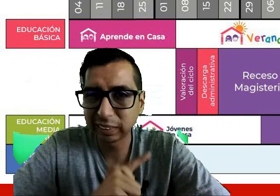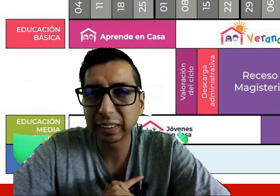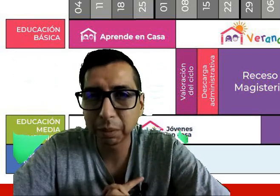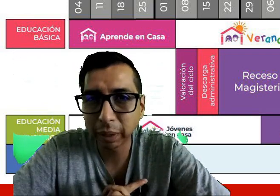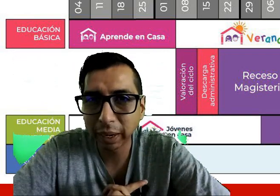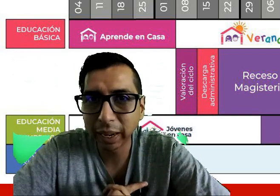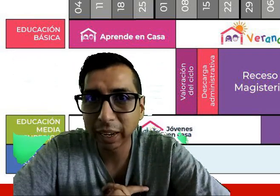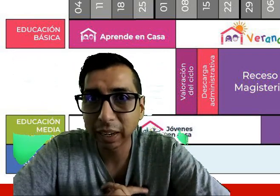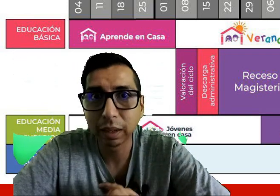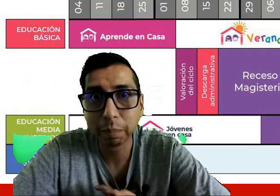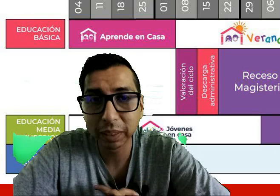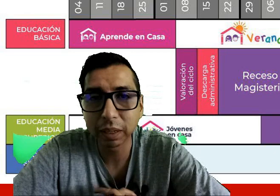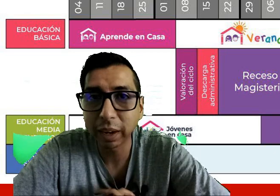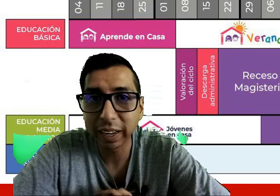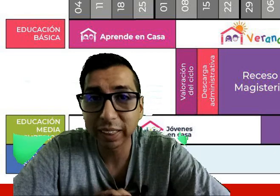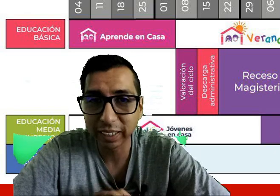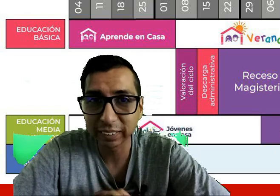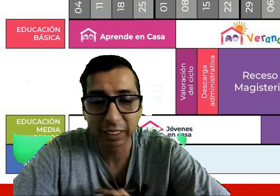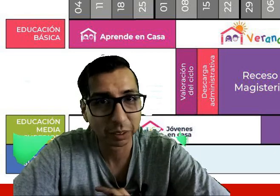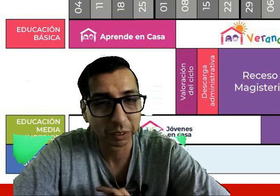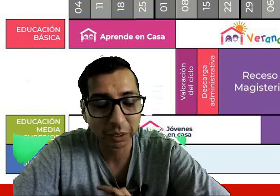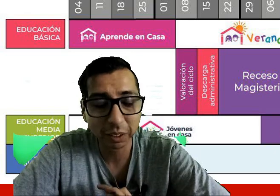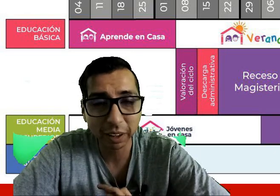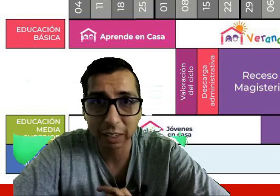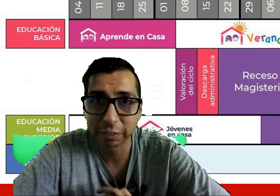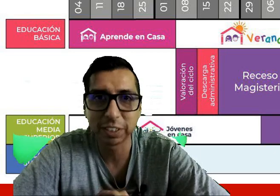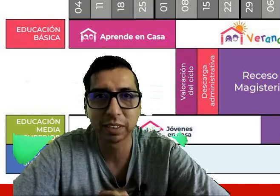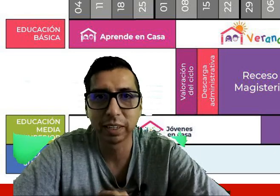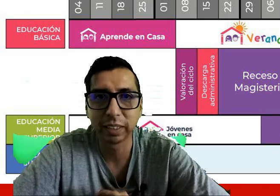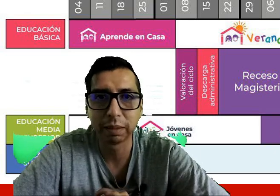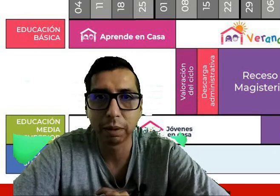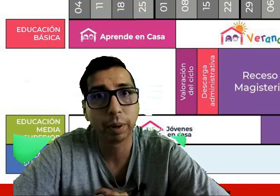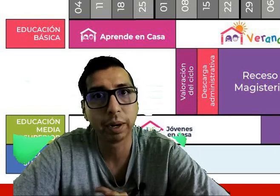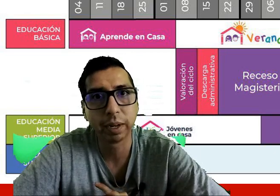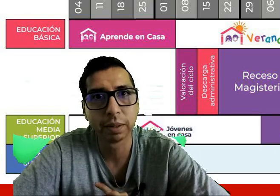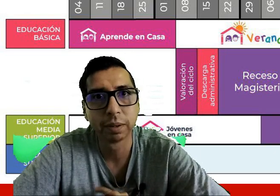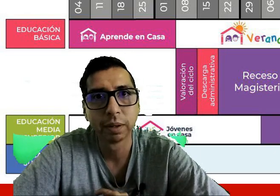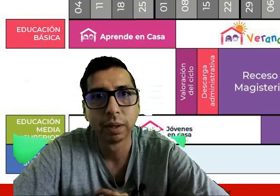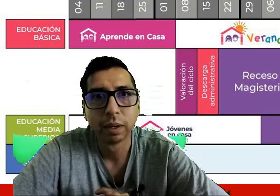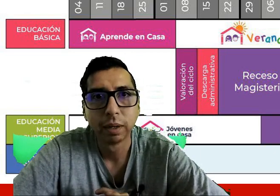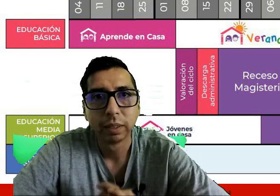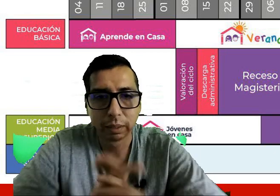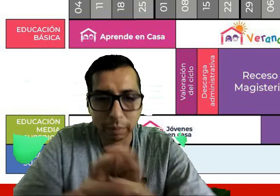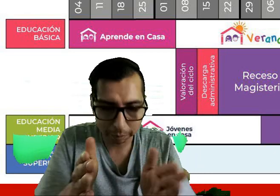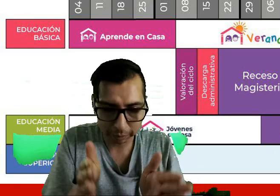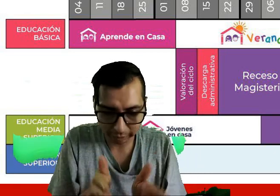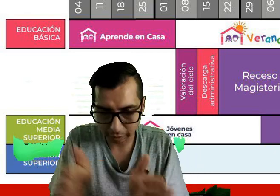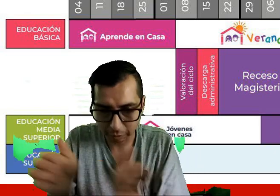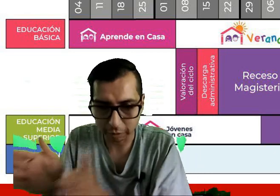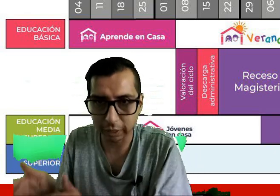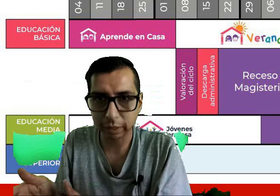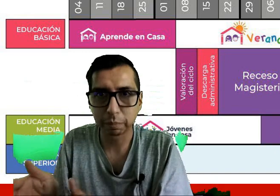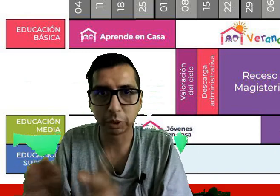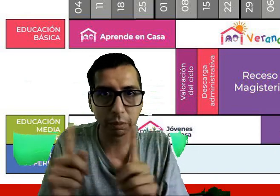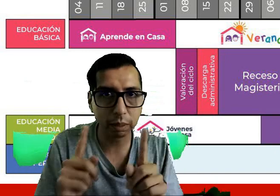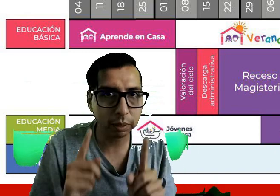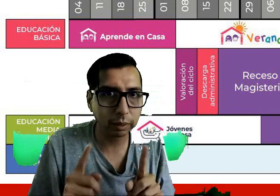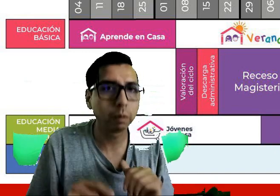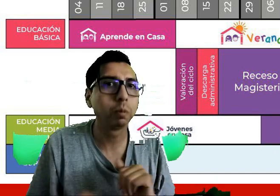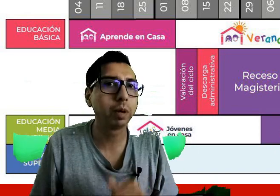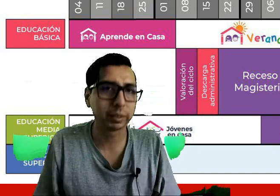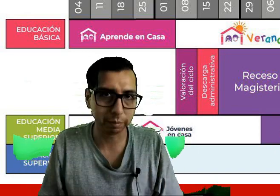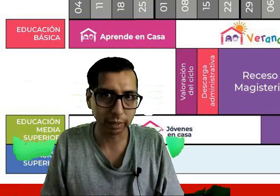puede que esta semana empiece a dar el traste con todas las fechas que ya se habían planeado. Se van a empezar a